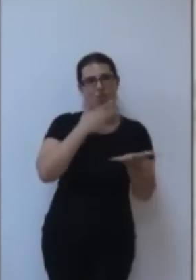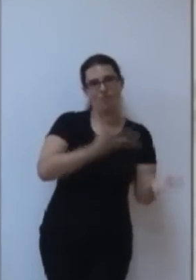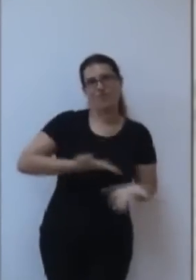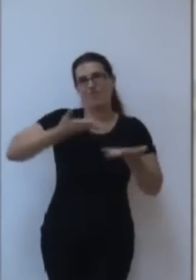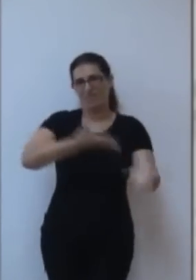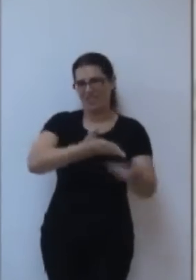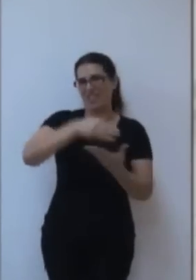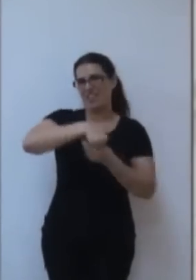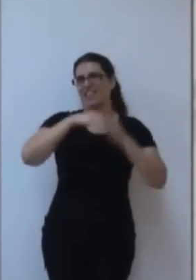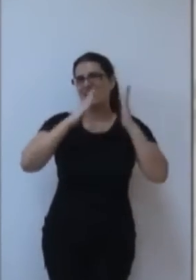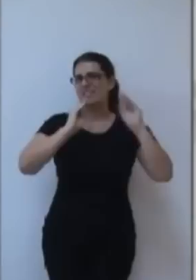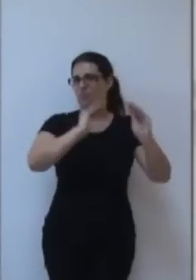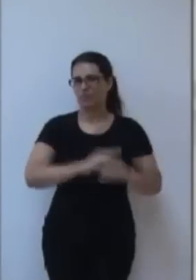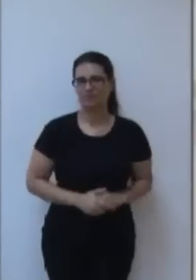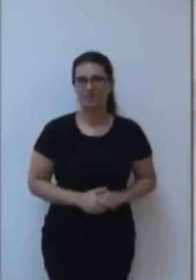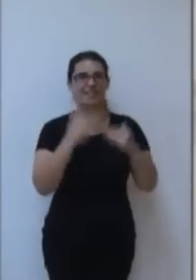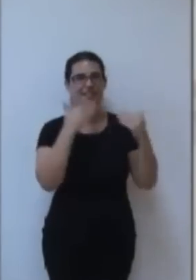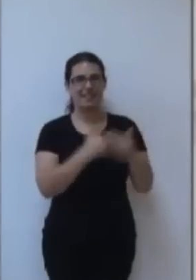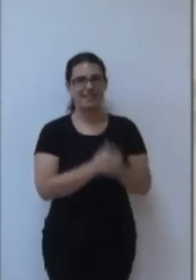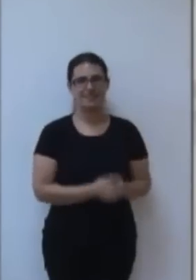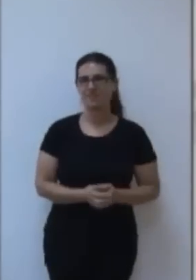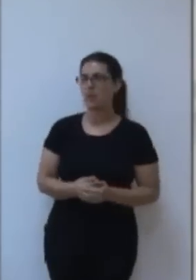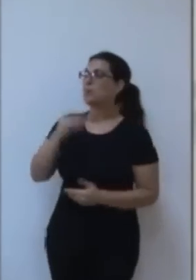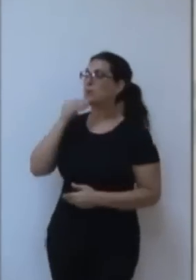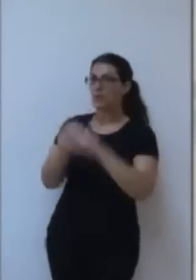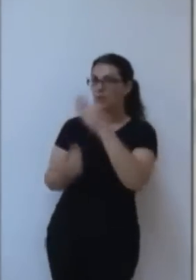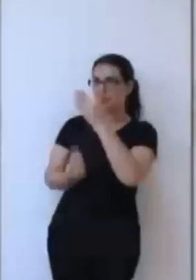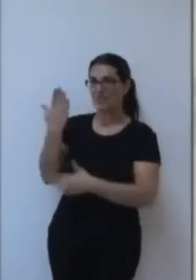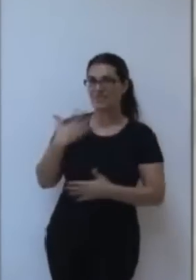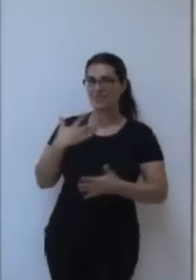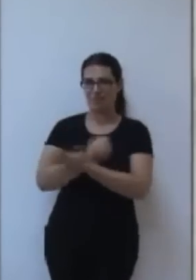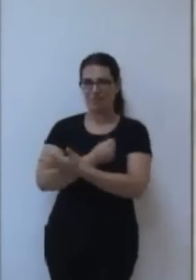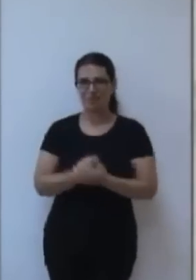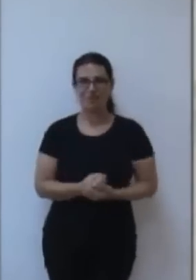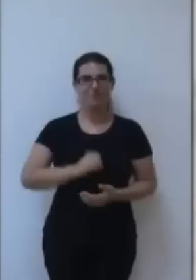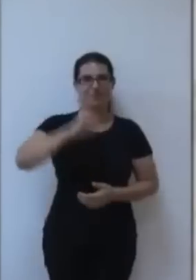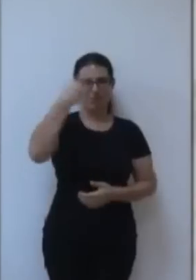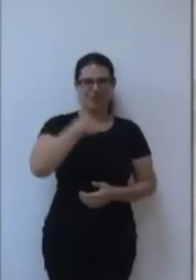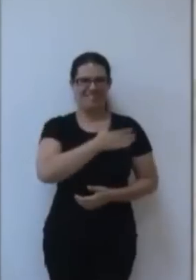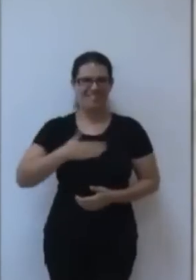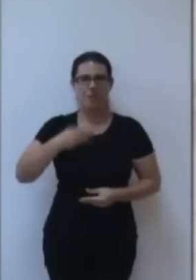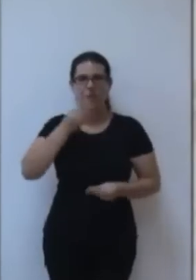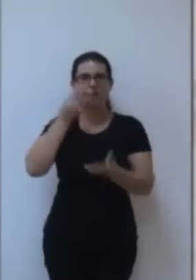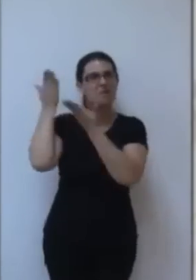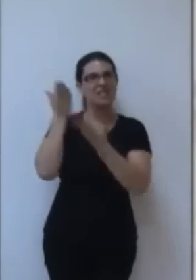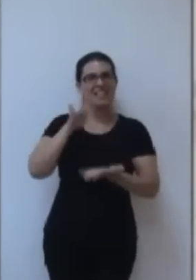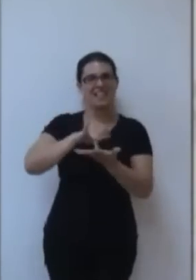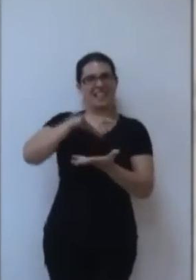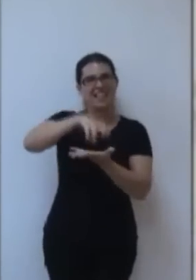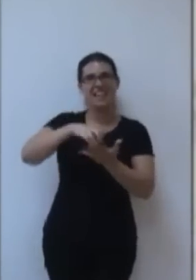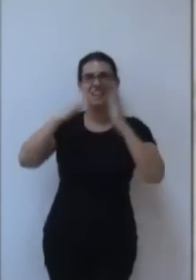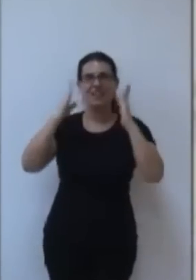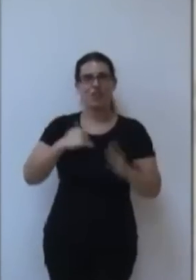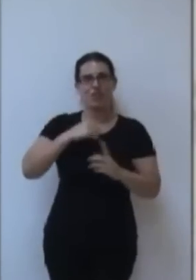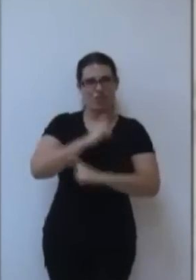Muchas gracias. Pues muy buenos días a todos. En primer lugar, permitidme que os dé la bienvenida a la Fundación